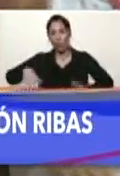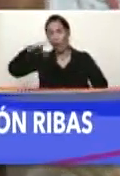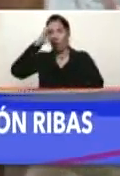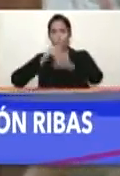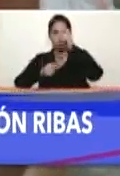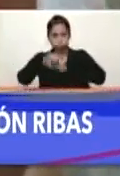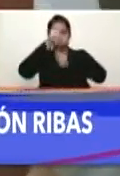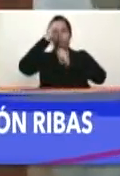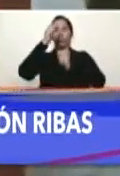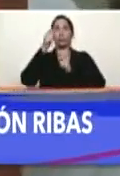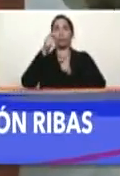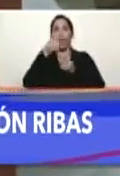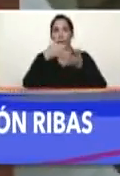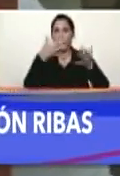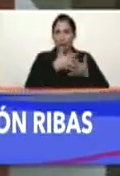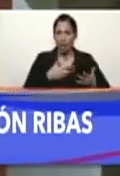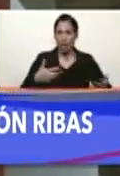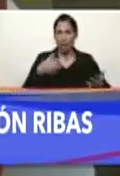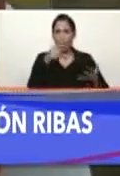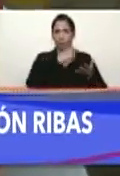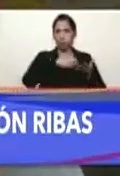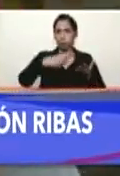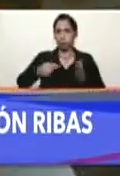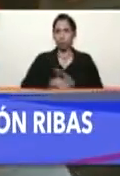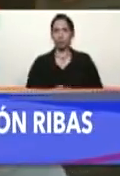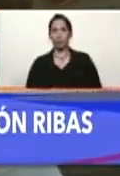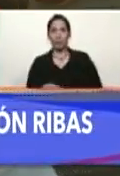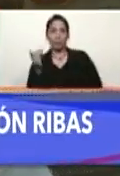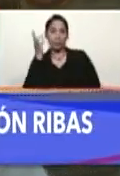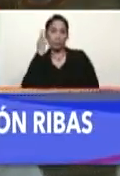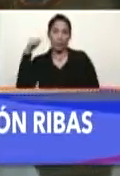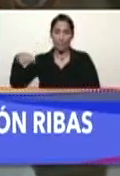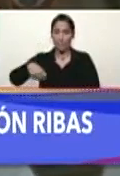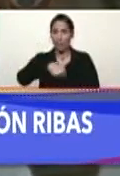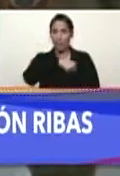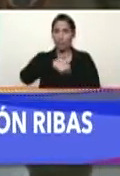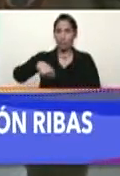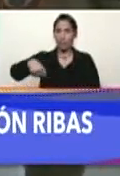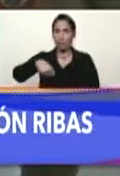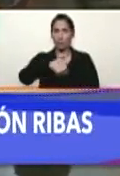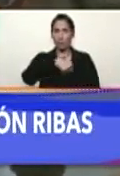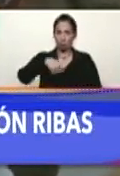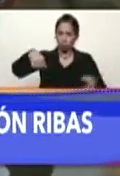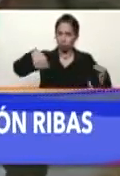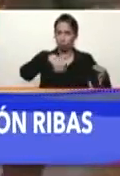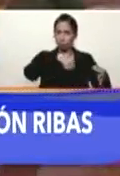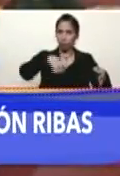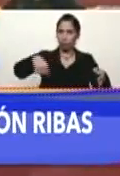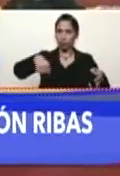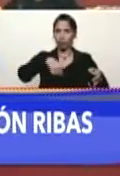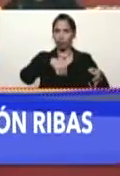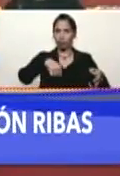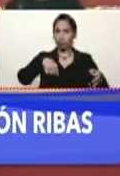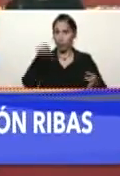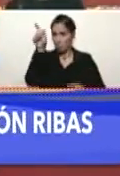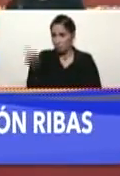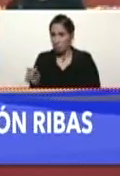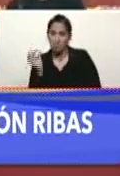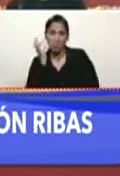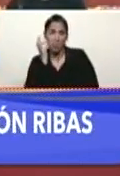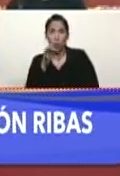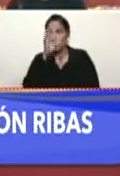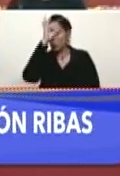Y María estaba planchando y María no sabía leer ni